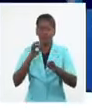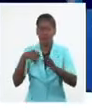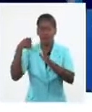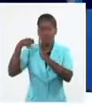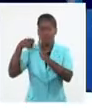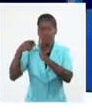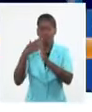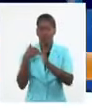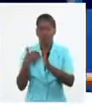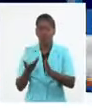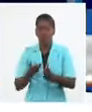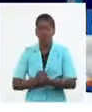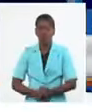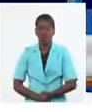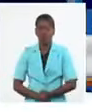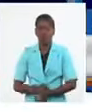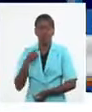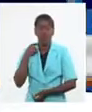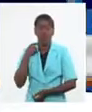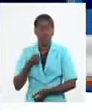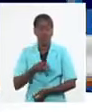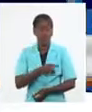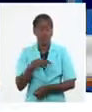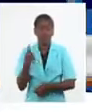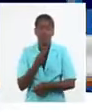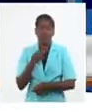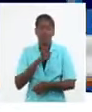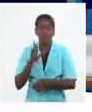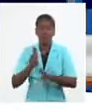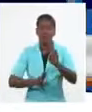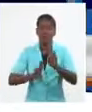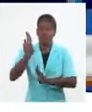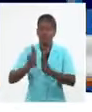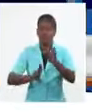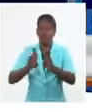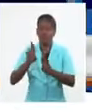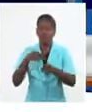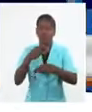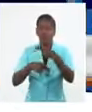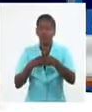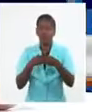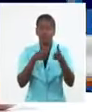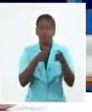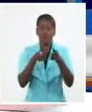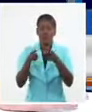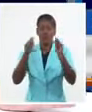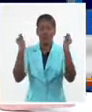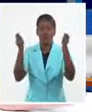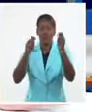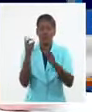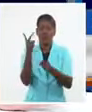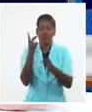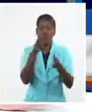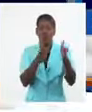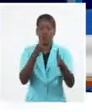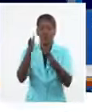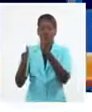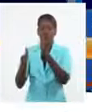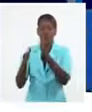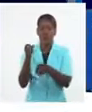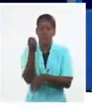año pasado nosotros decidimos fragmentar el festival en dos etapas, ¿no? Una primera etapa no competitiva, que fue la que ocurrió